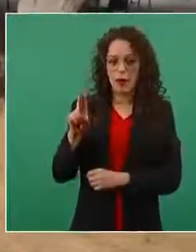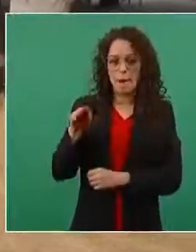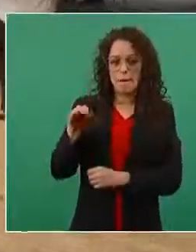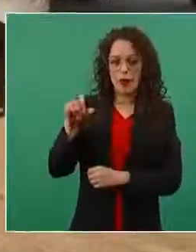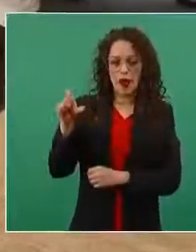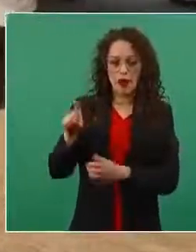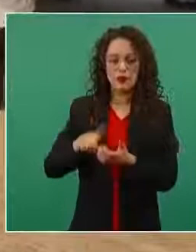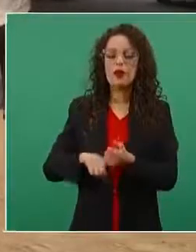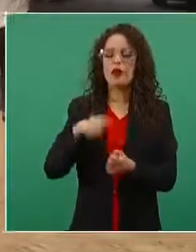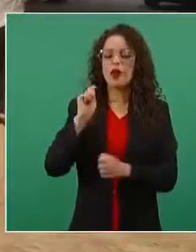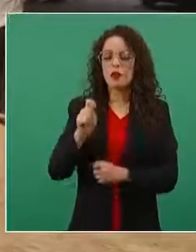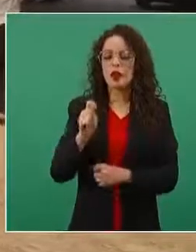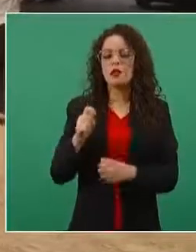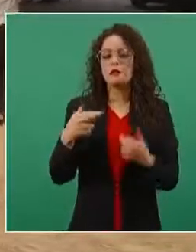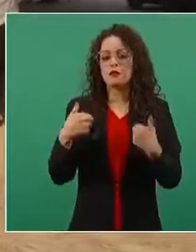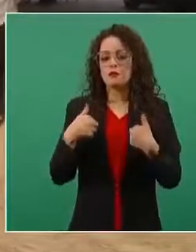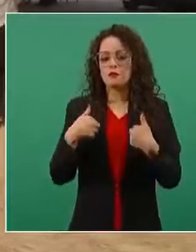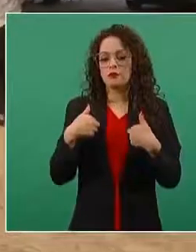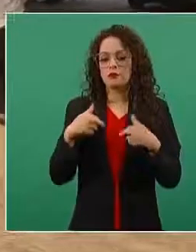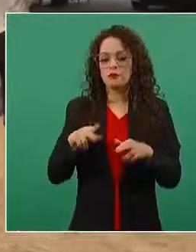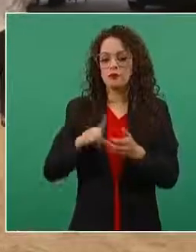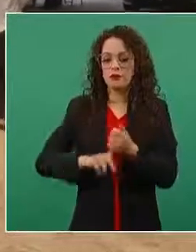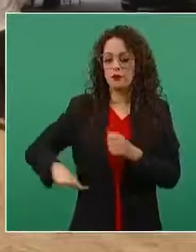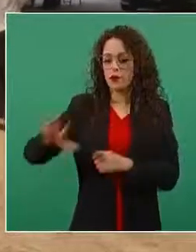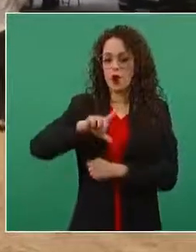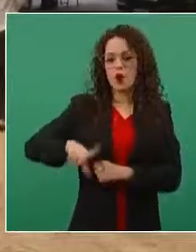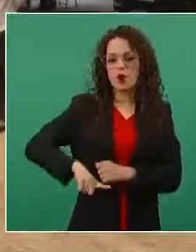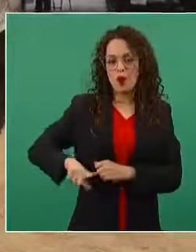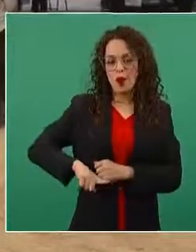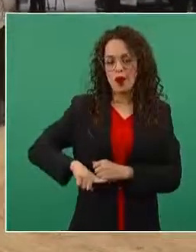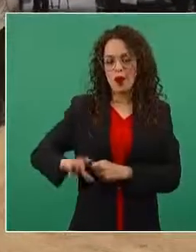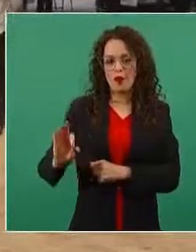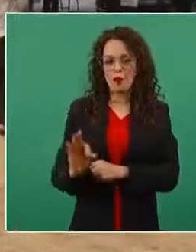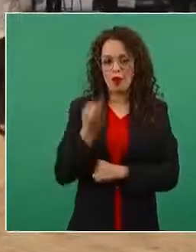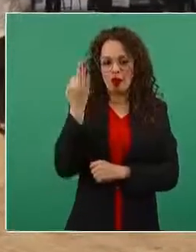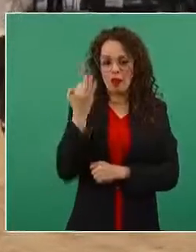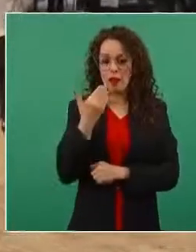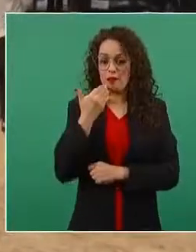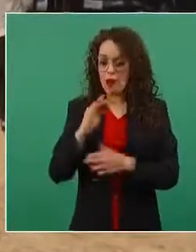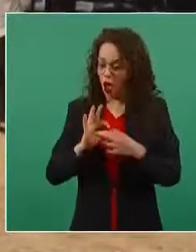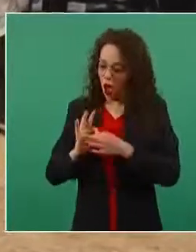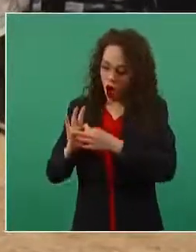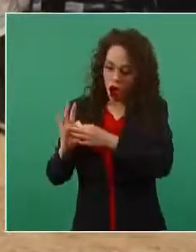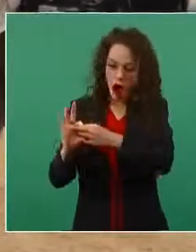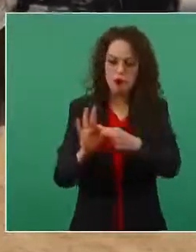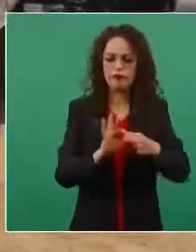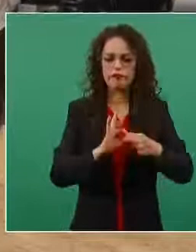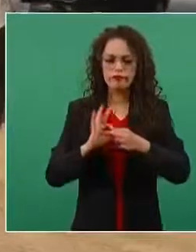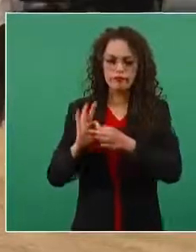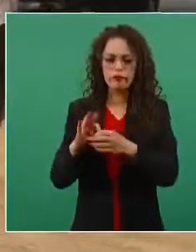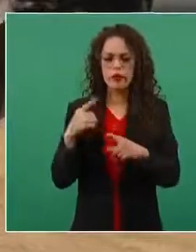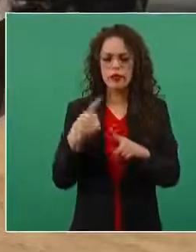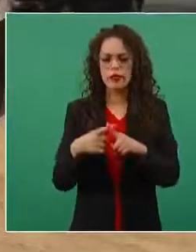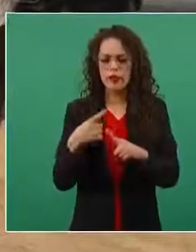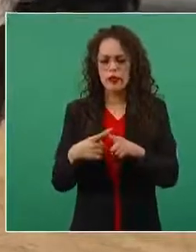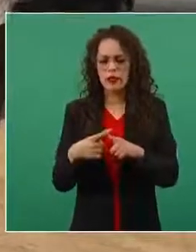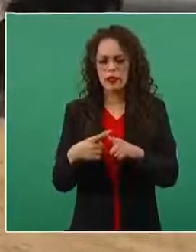al gobierno federal en esta etapa y hemos venido trabajando muy coordinados en el sector salud,